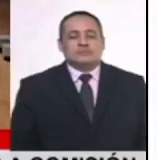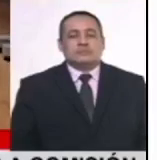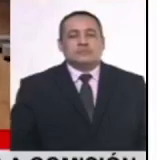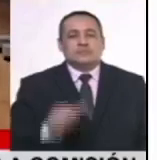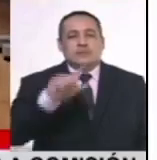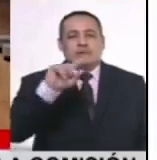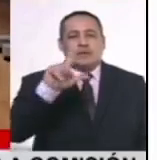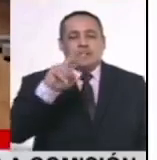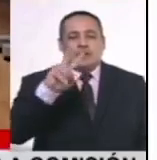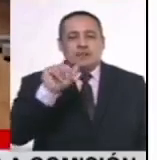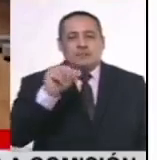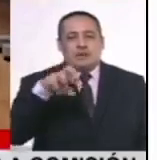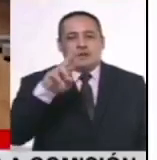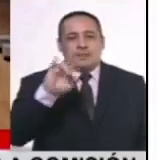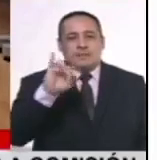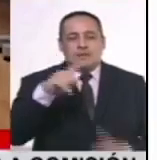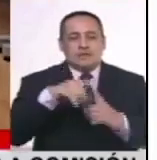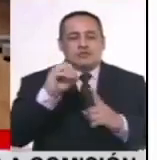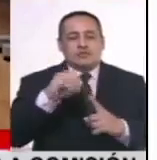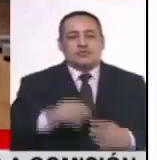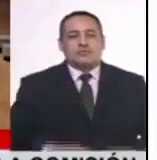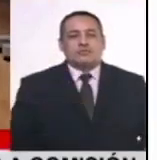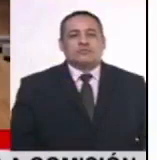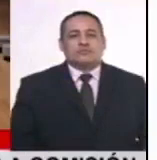Alba Prieto.